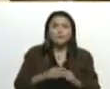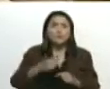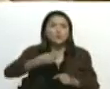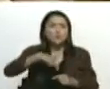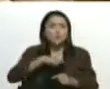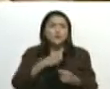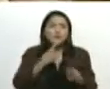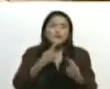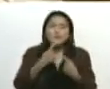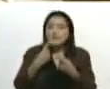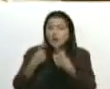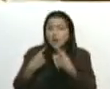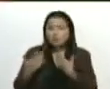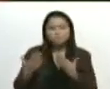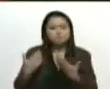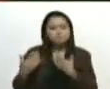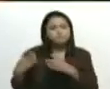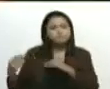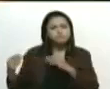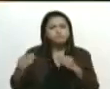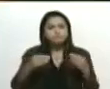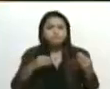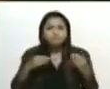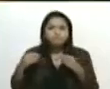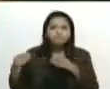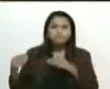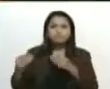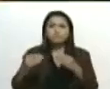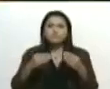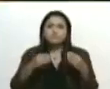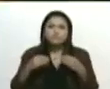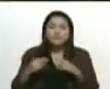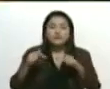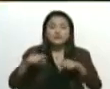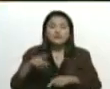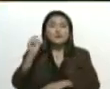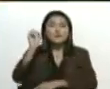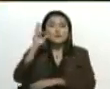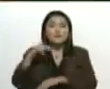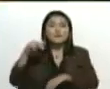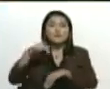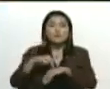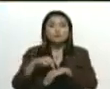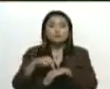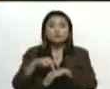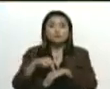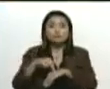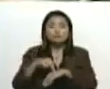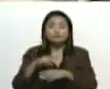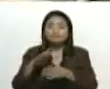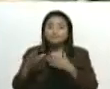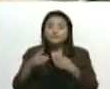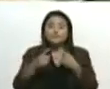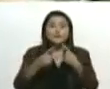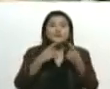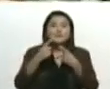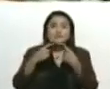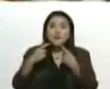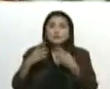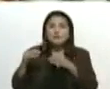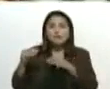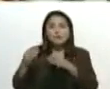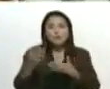se ha impuesto la conversación, que es un tema que tiene esta Asamblea Nacional, de rescatar el diálogo y la